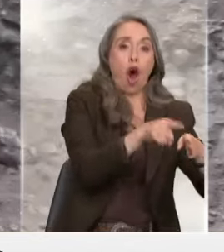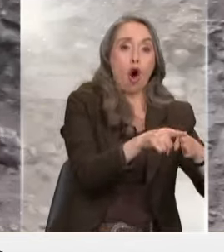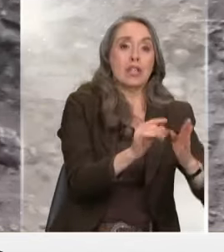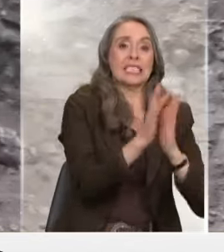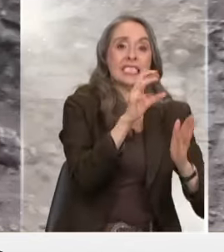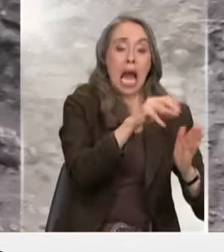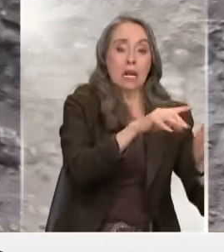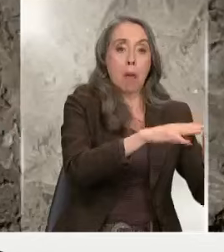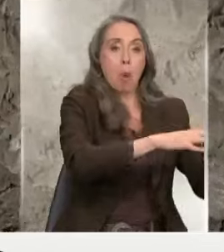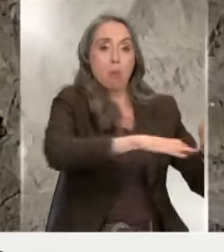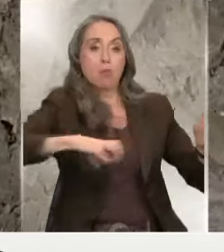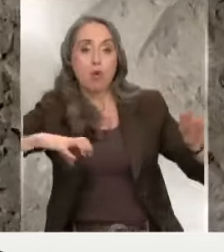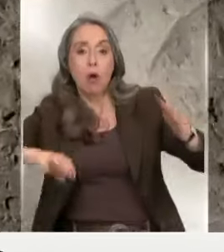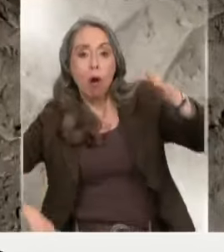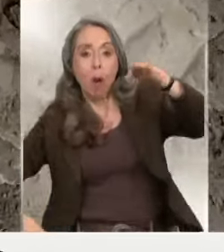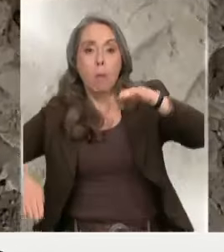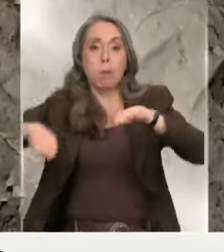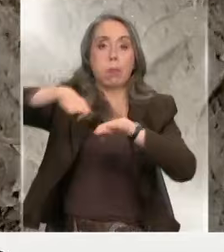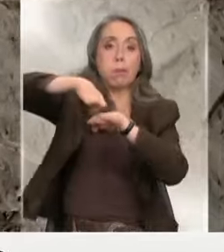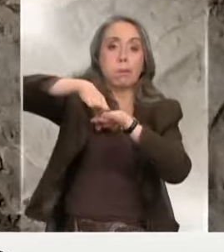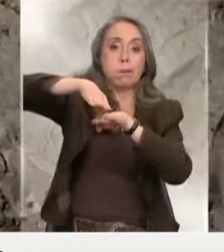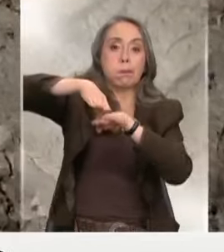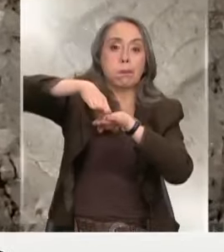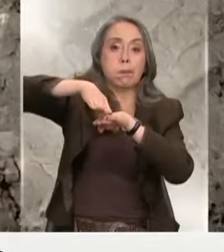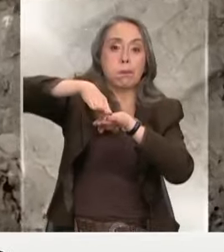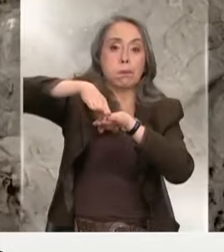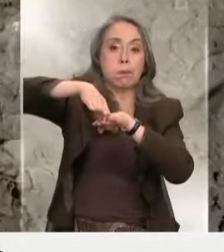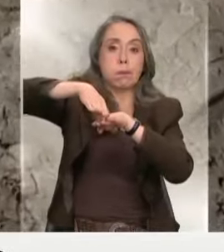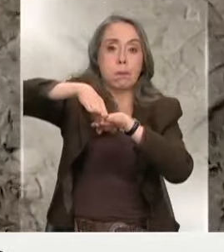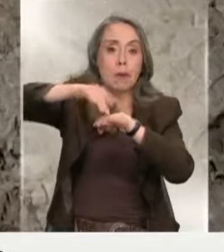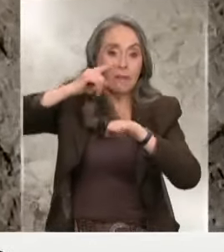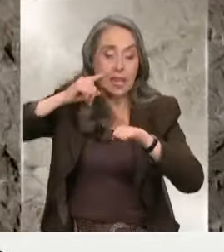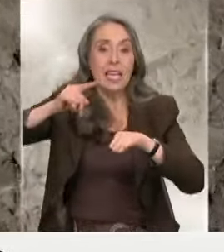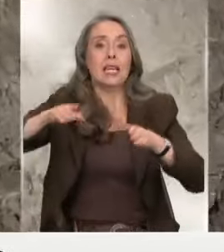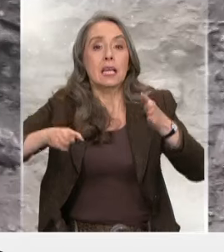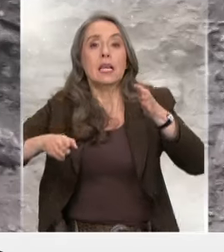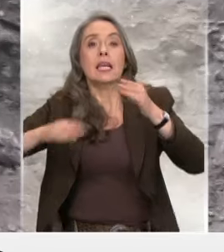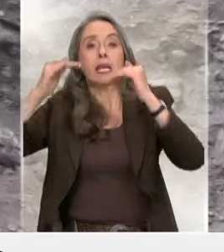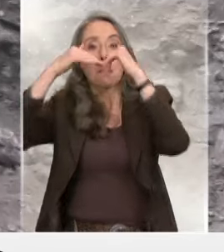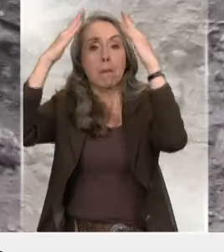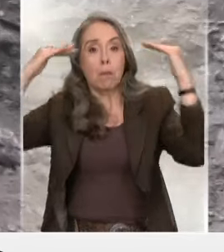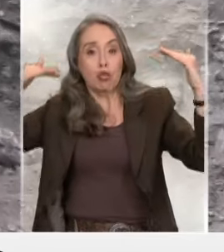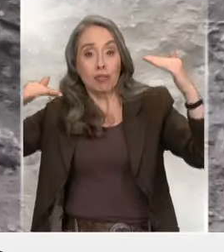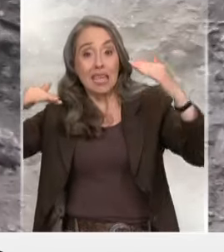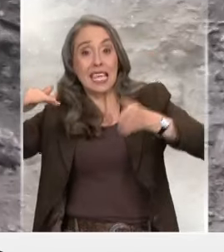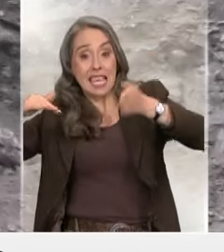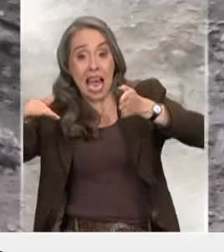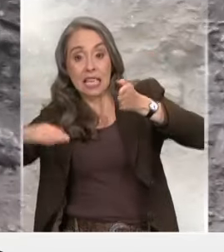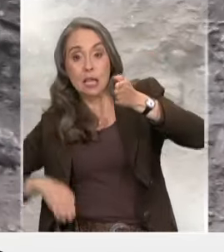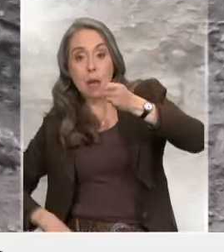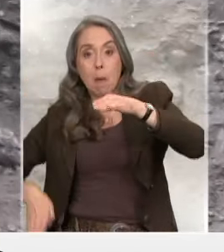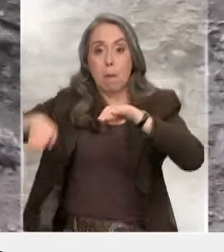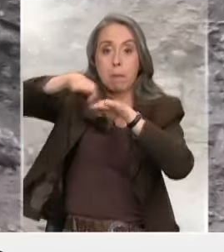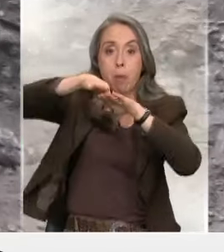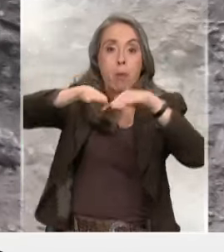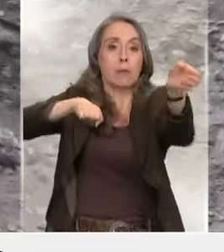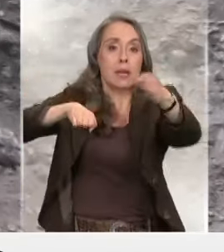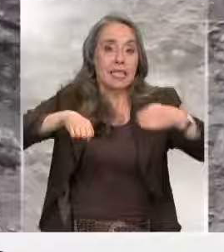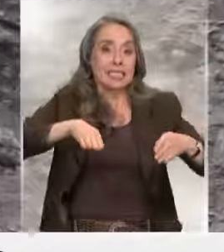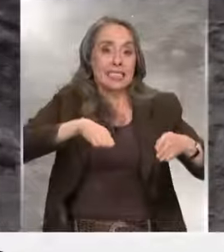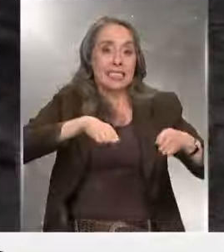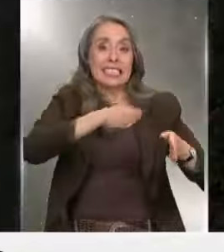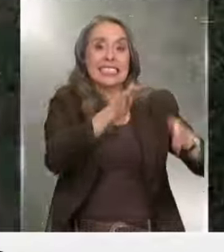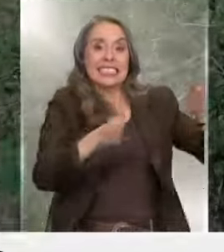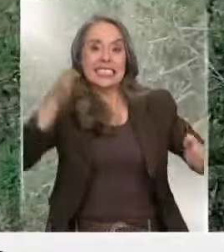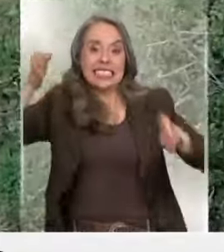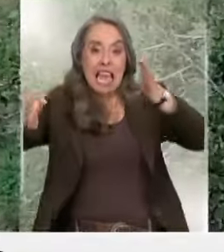llevó y la montó sobre esta unidad fina. Montó el bloque cordillerano sobre el Valle de la Depresión Central, en este caso de